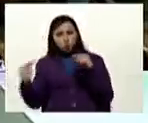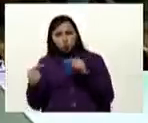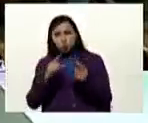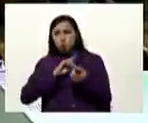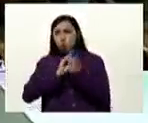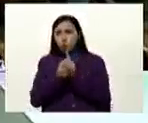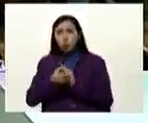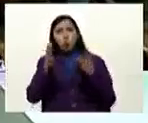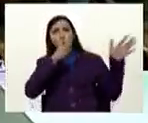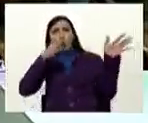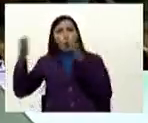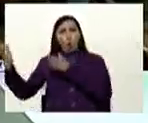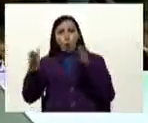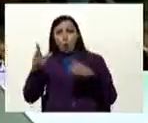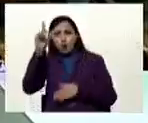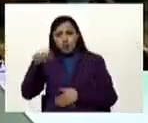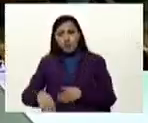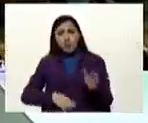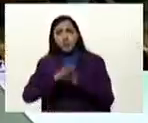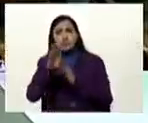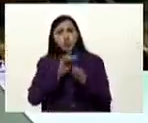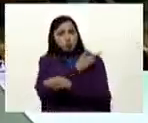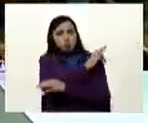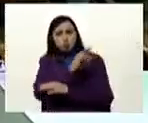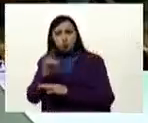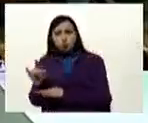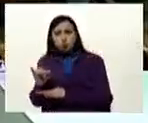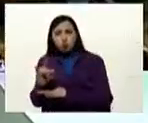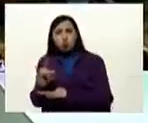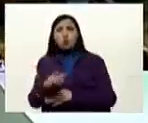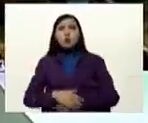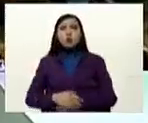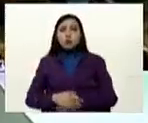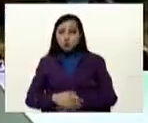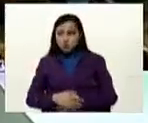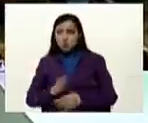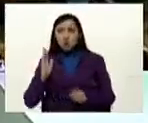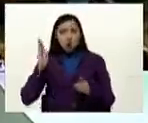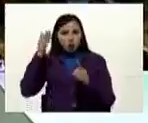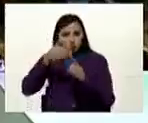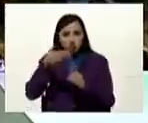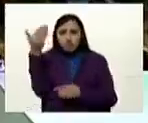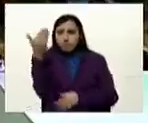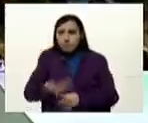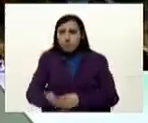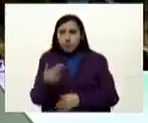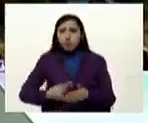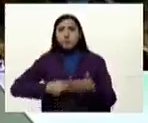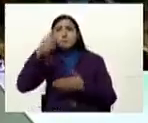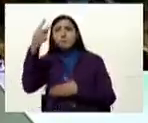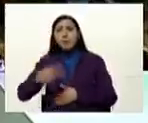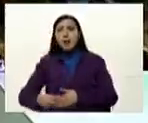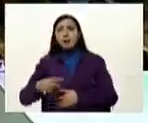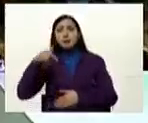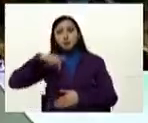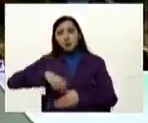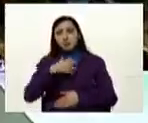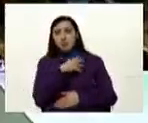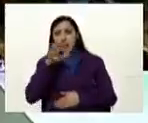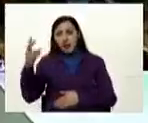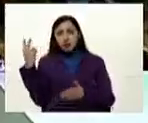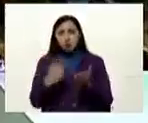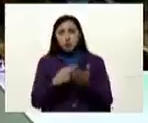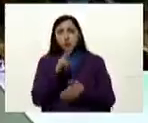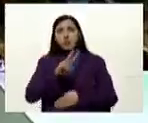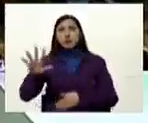climático y el desarrollo verde, que es una de las líneas principales del Plan de la Patria 2025,